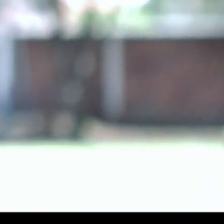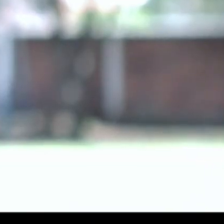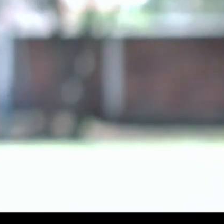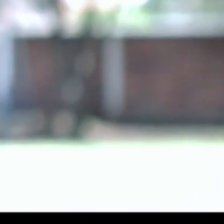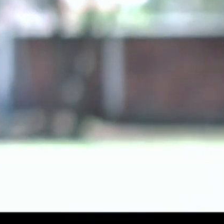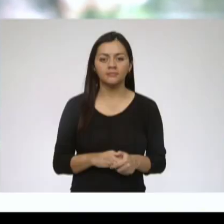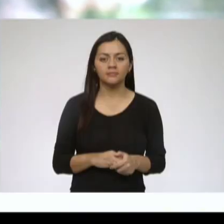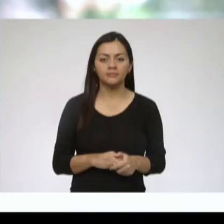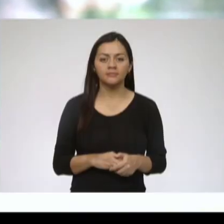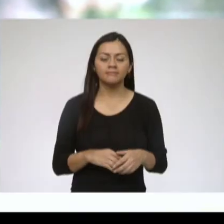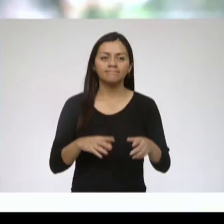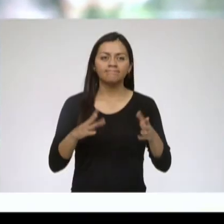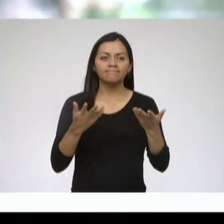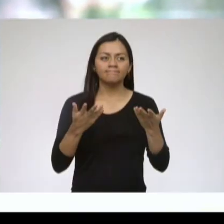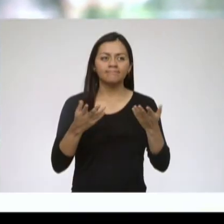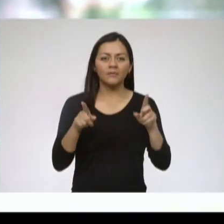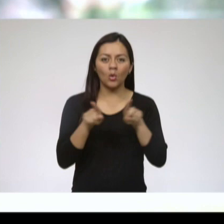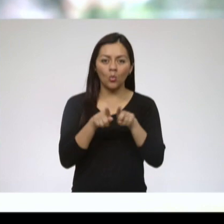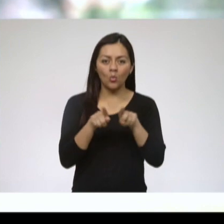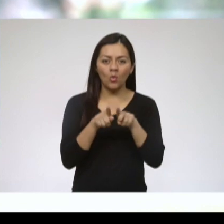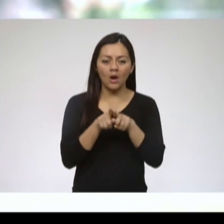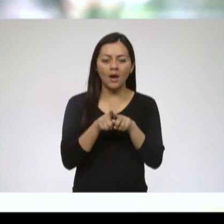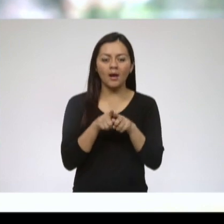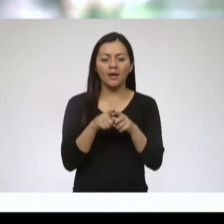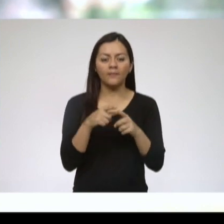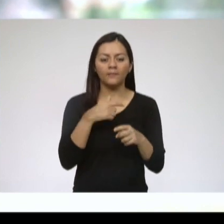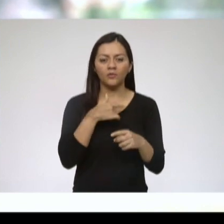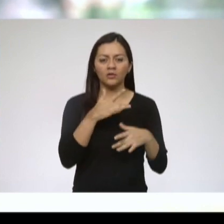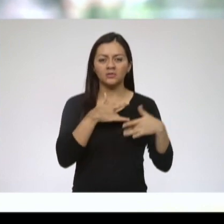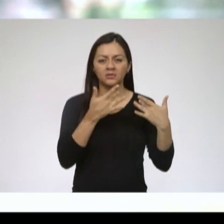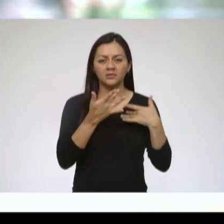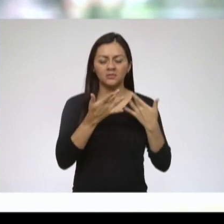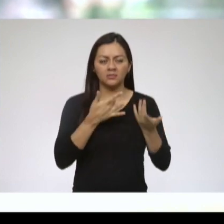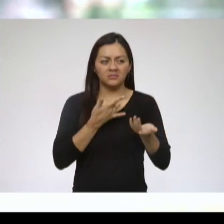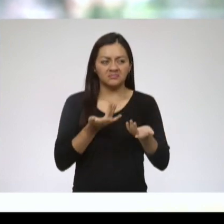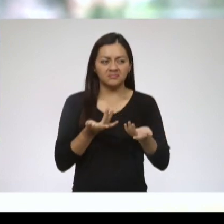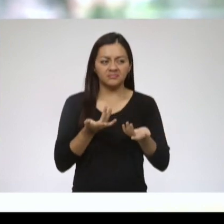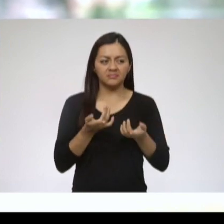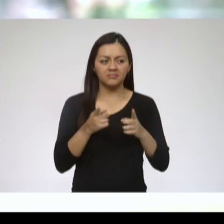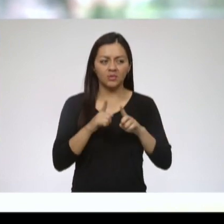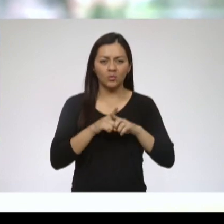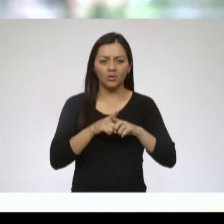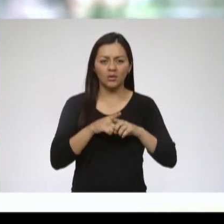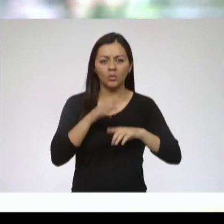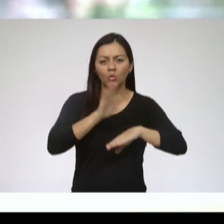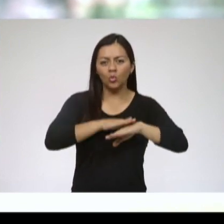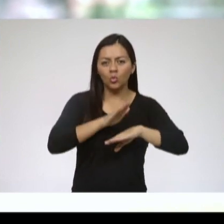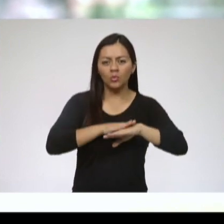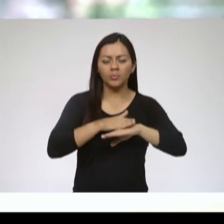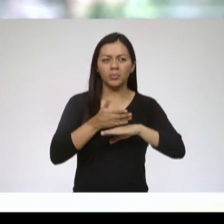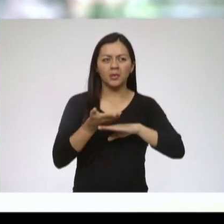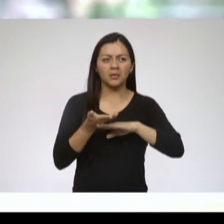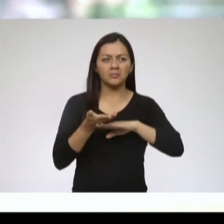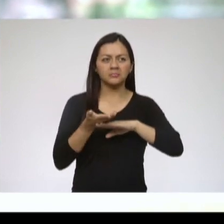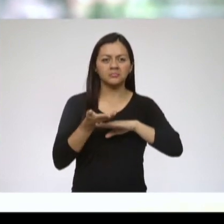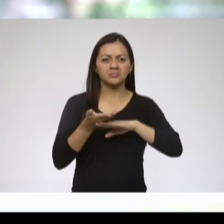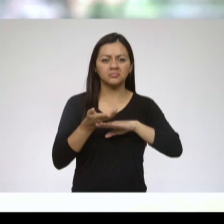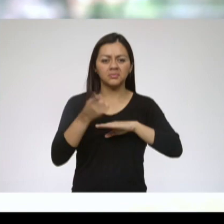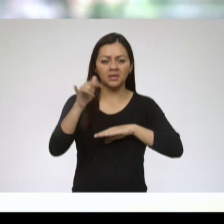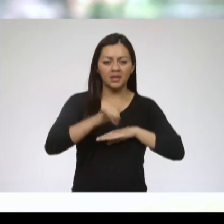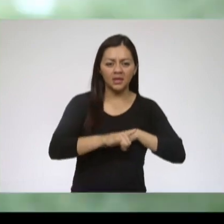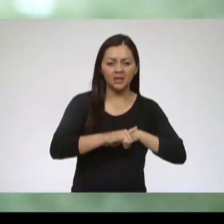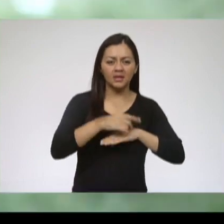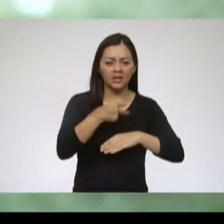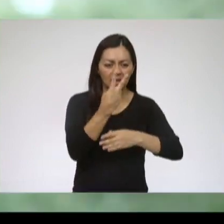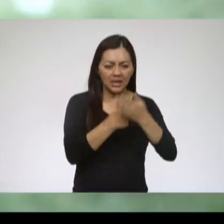Es una culpable que me gustaría que esté aquí, que por qué se va, que es mejor acá, que hay gente que se queda aquí